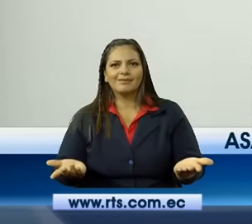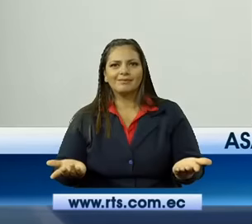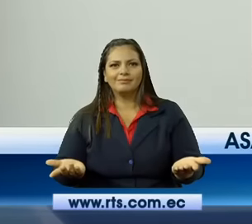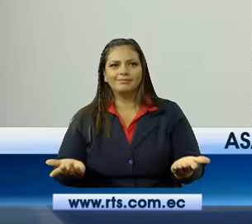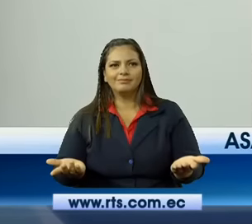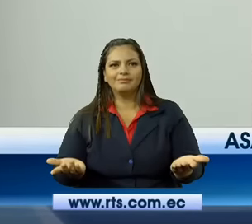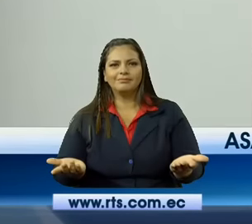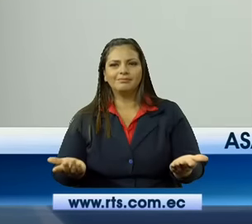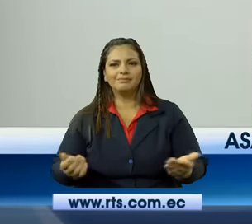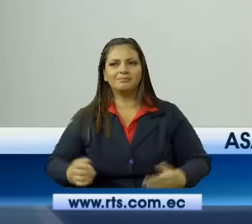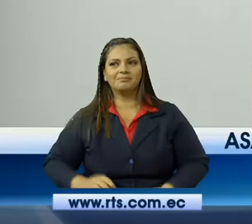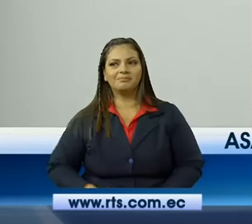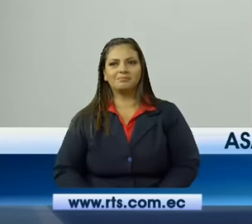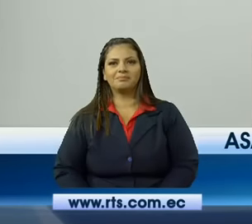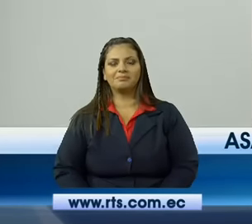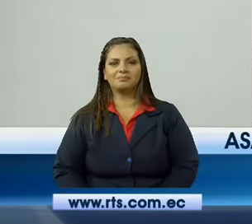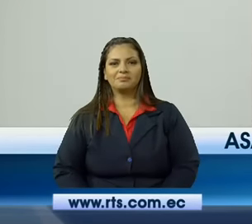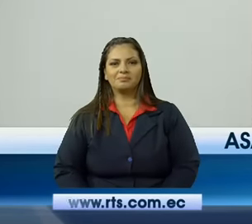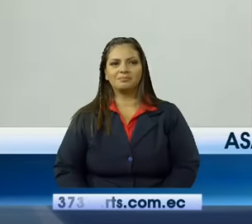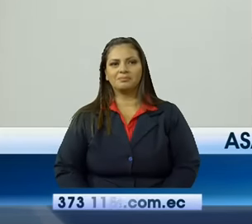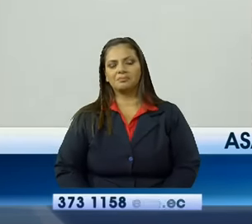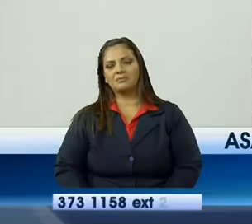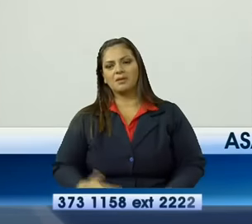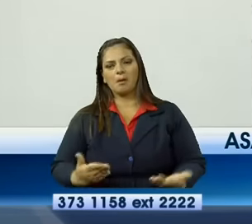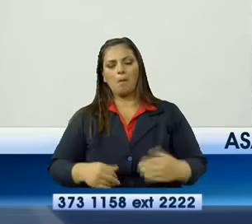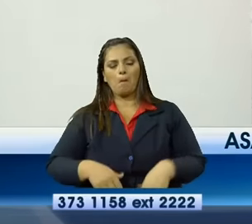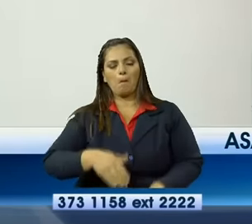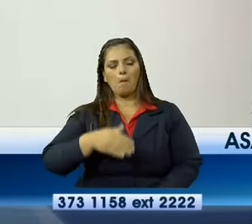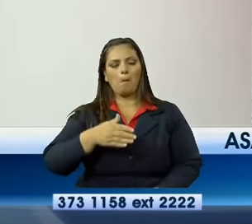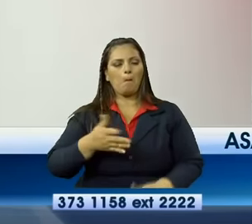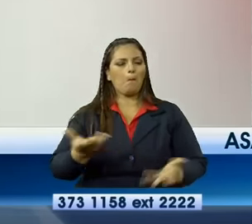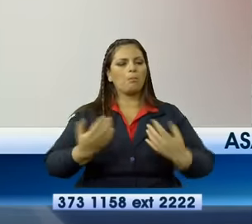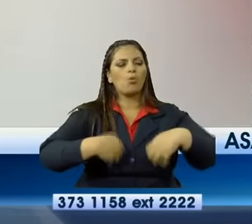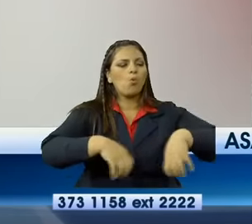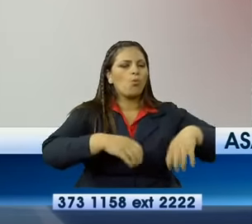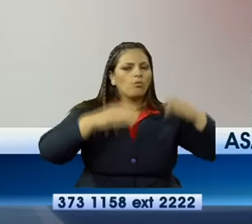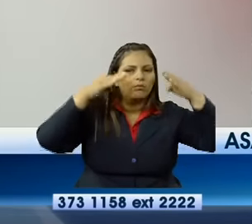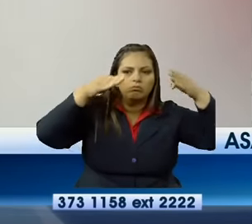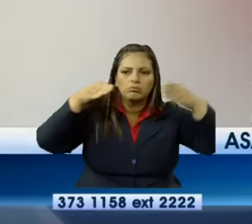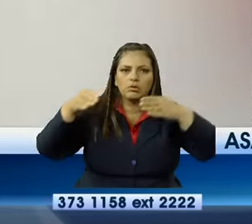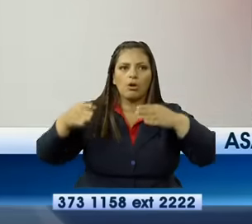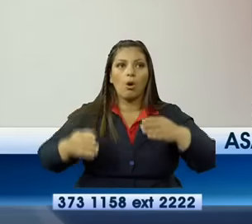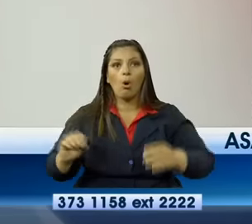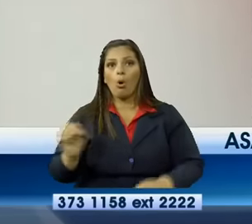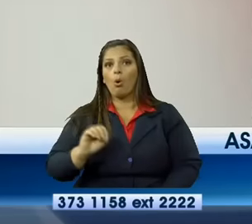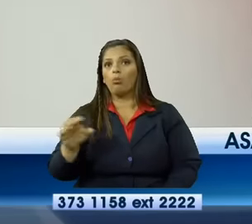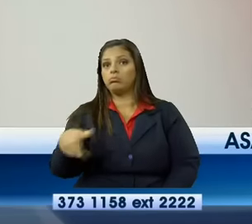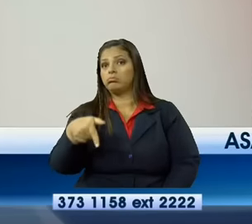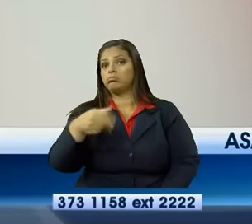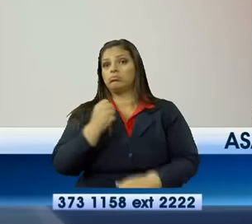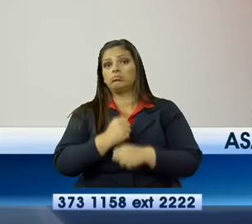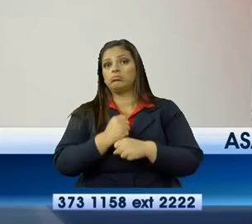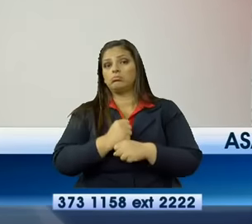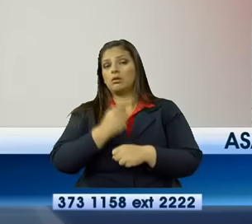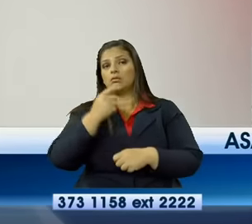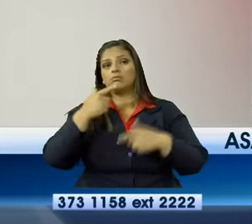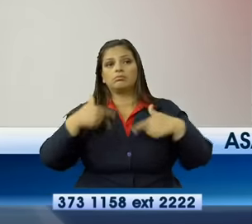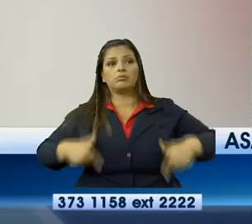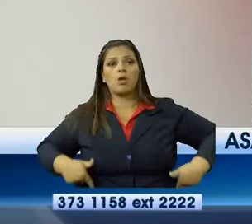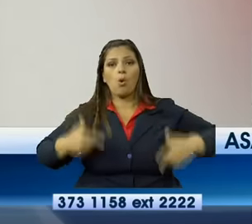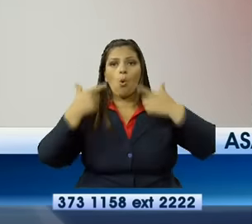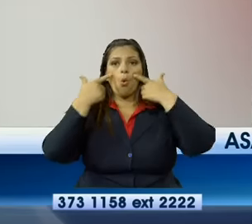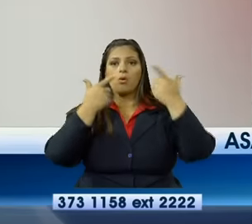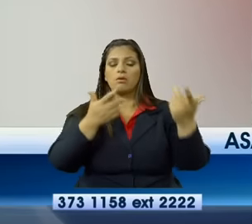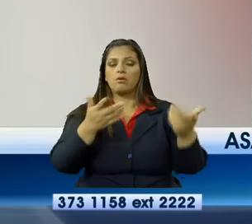parece que no tiene. Parece que pudo haber algún descuido. Pero parece que no tiene, también puede ser que no tenga. ¿No? También puede ser que no, así es. A lo mejor